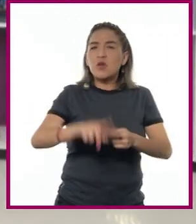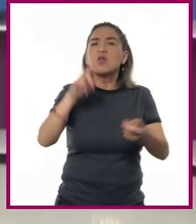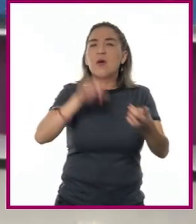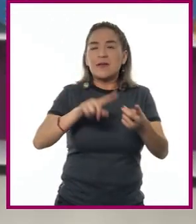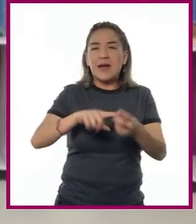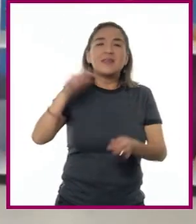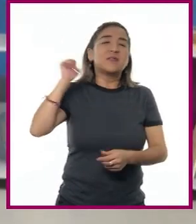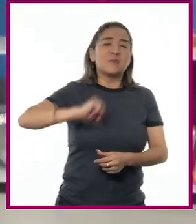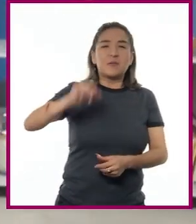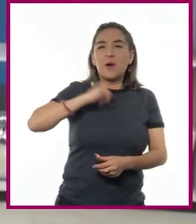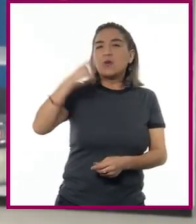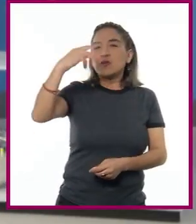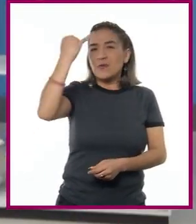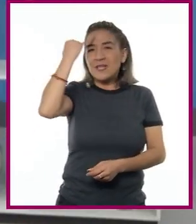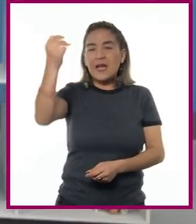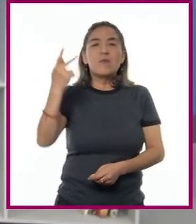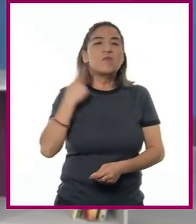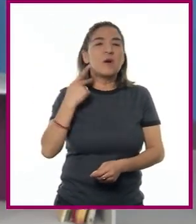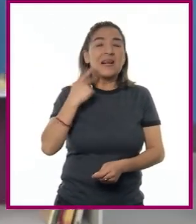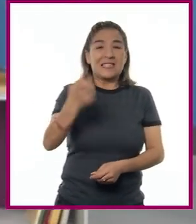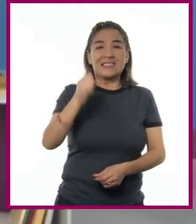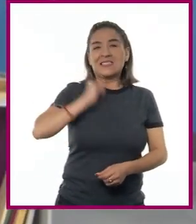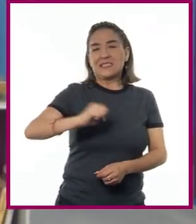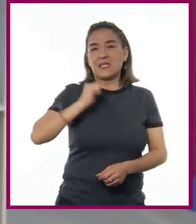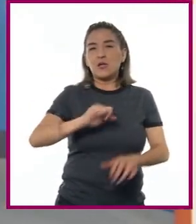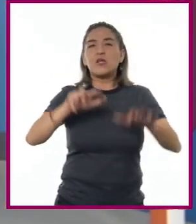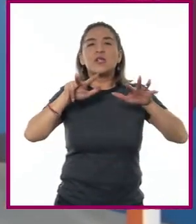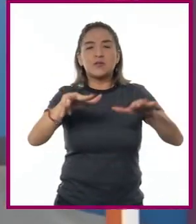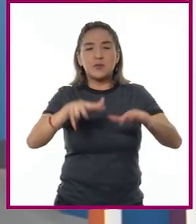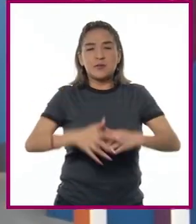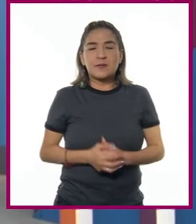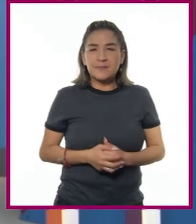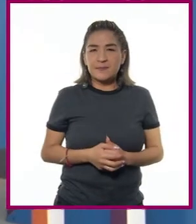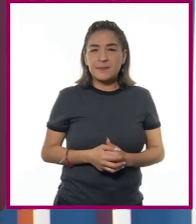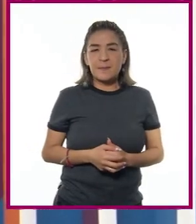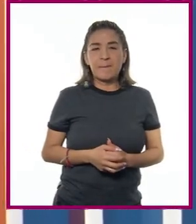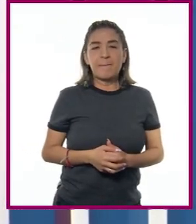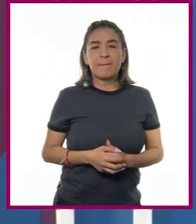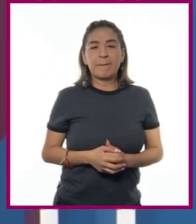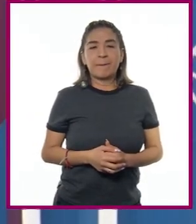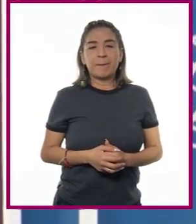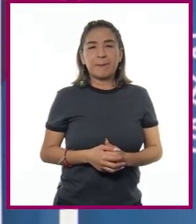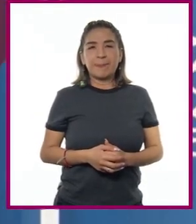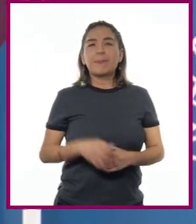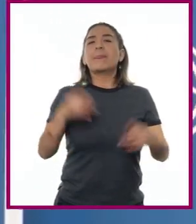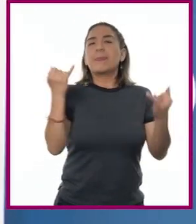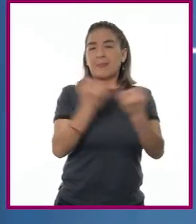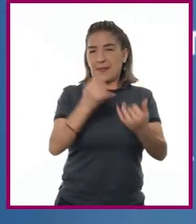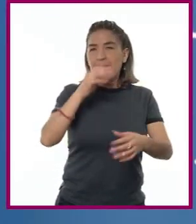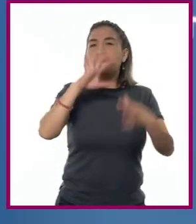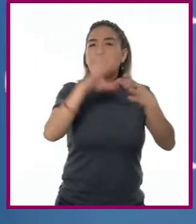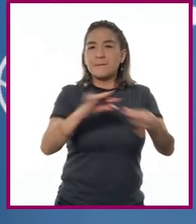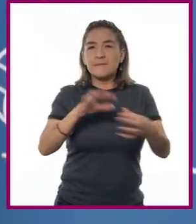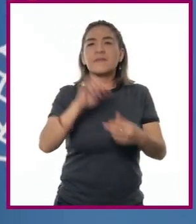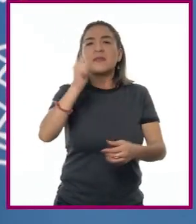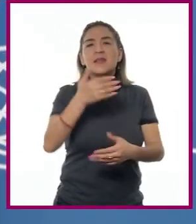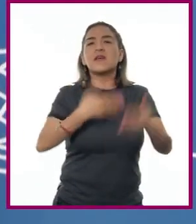ideas políticas que se promueven desde el siglo XVIII. También revisamos que hace unas décadas,